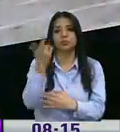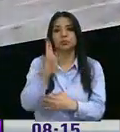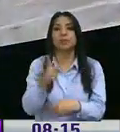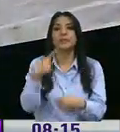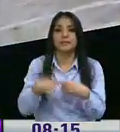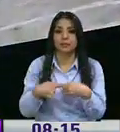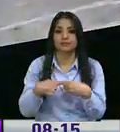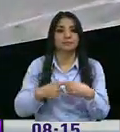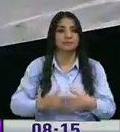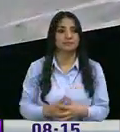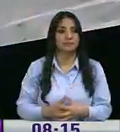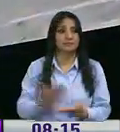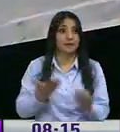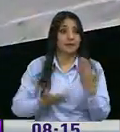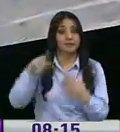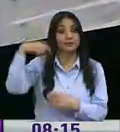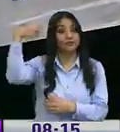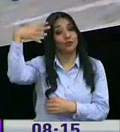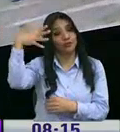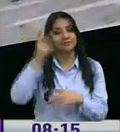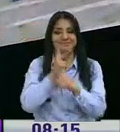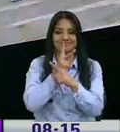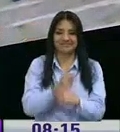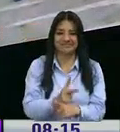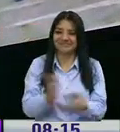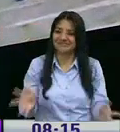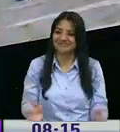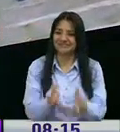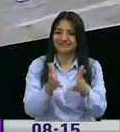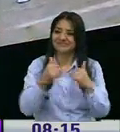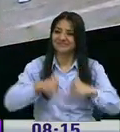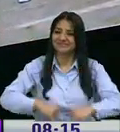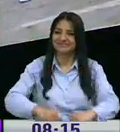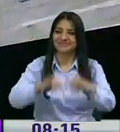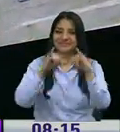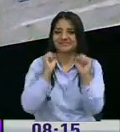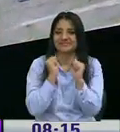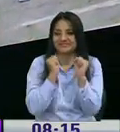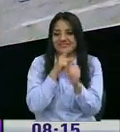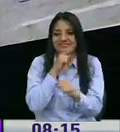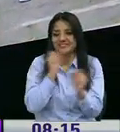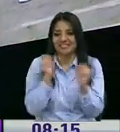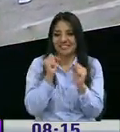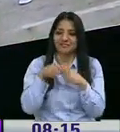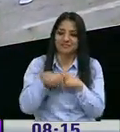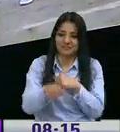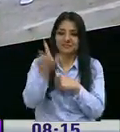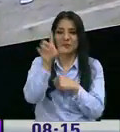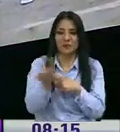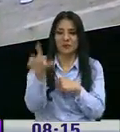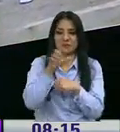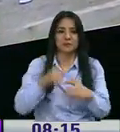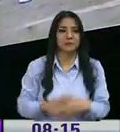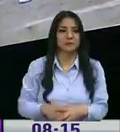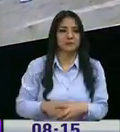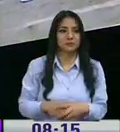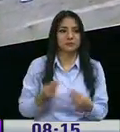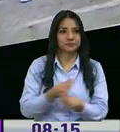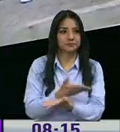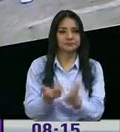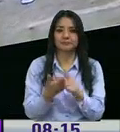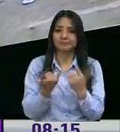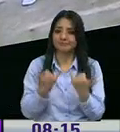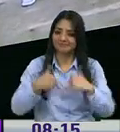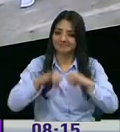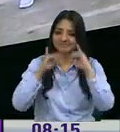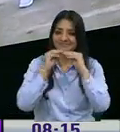capital parece que va a salir el sol así que tengamos ánimo y así ya no vamos a morir de frío durante este día es la información va a ver que